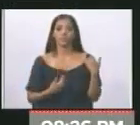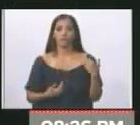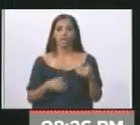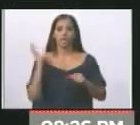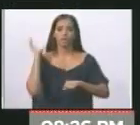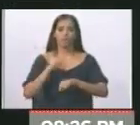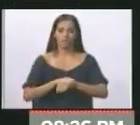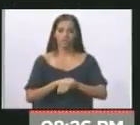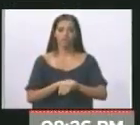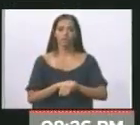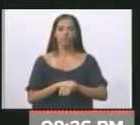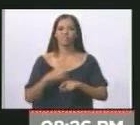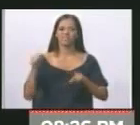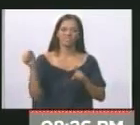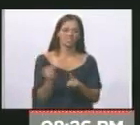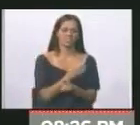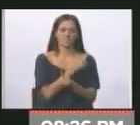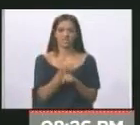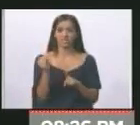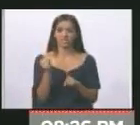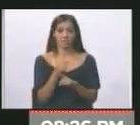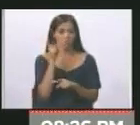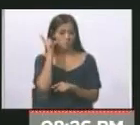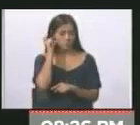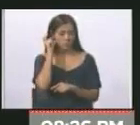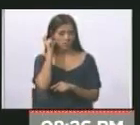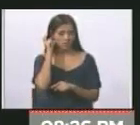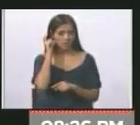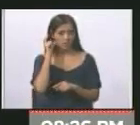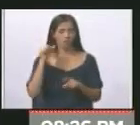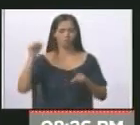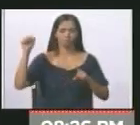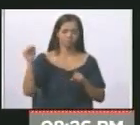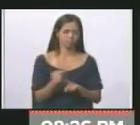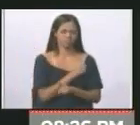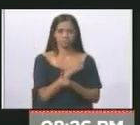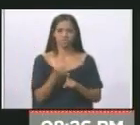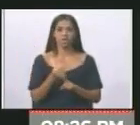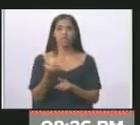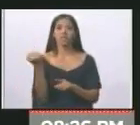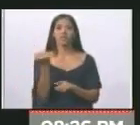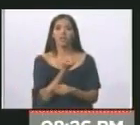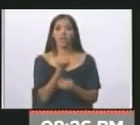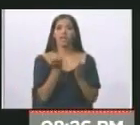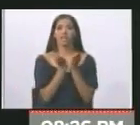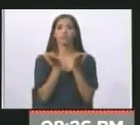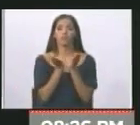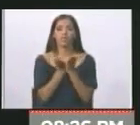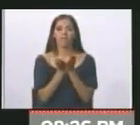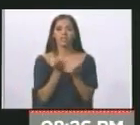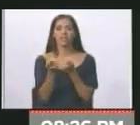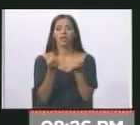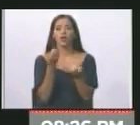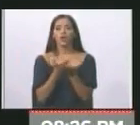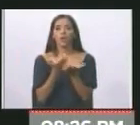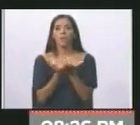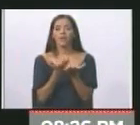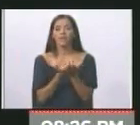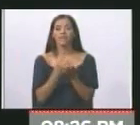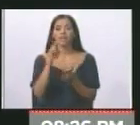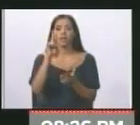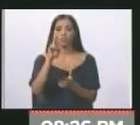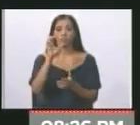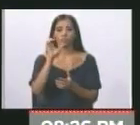detenido, torturado, escuchen muchachos, torturado y asesinado el estudiante de Economía de la Universidad Central de